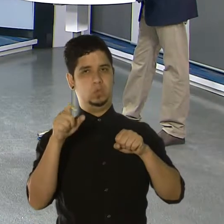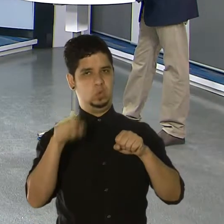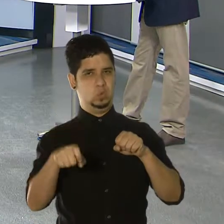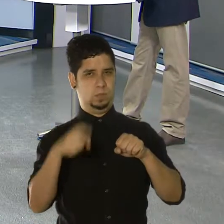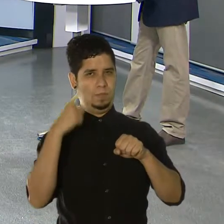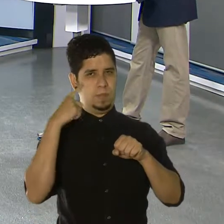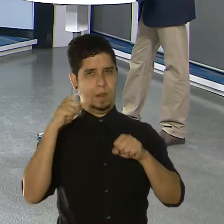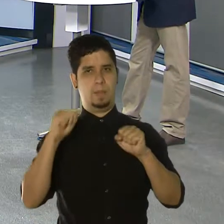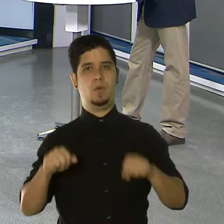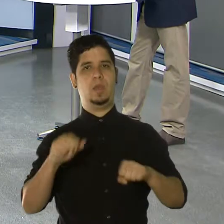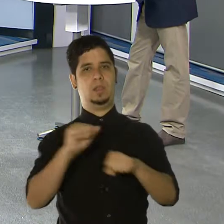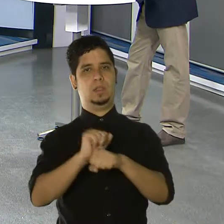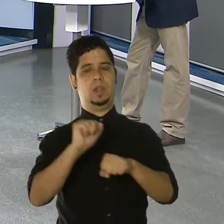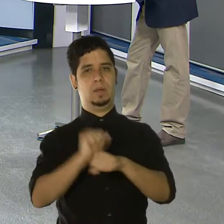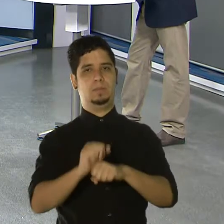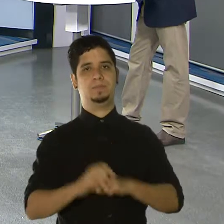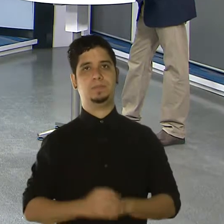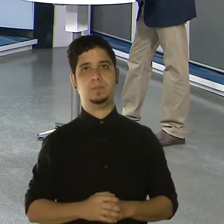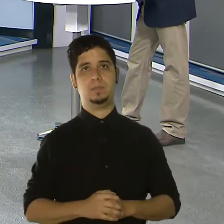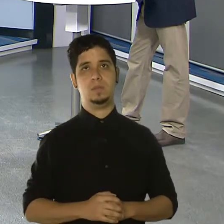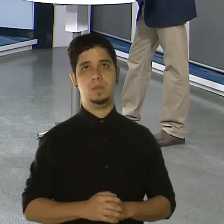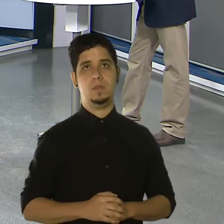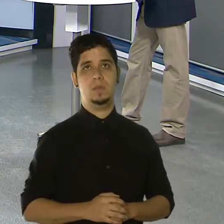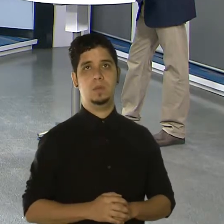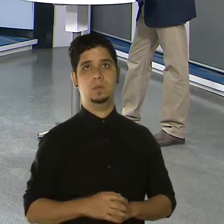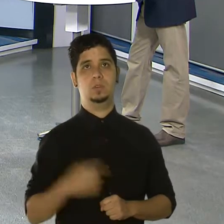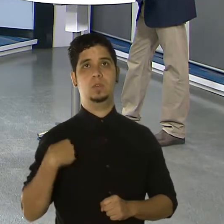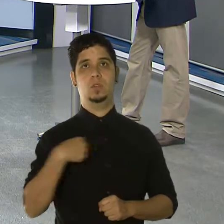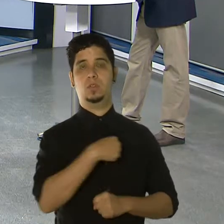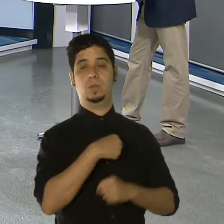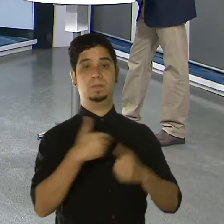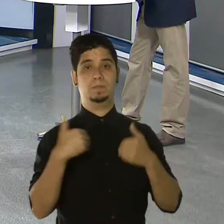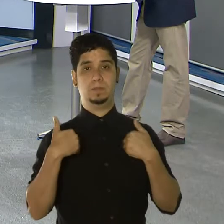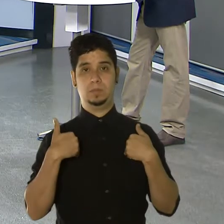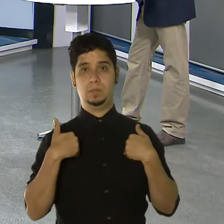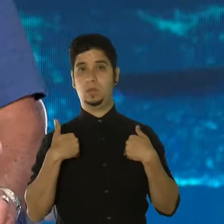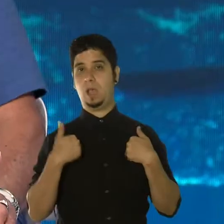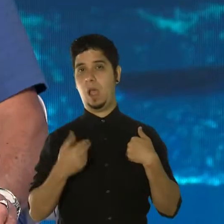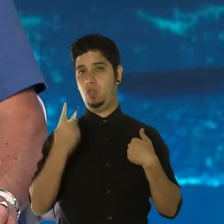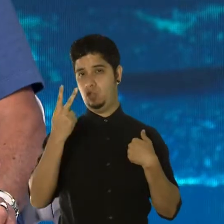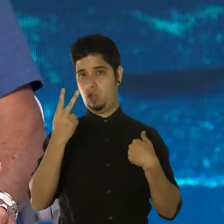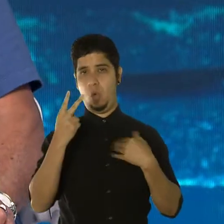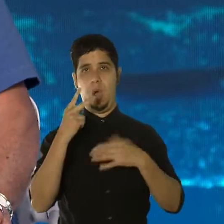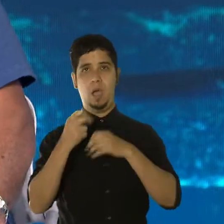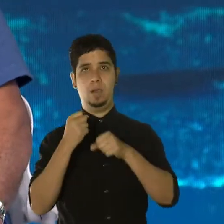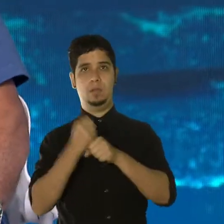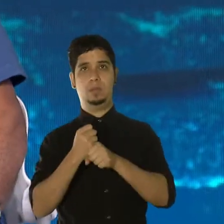que posee las llamadas jaulas. Bueno, nosotros tenemos que cada 2 años